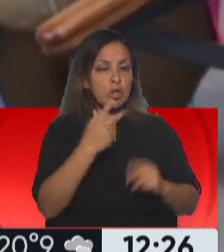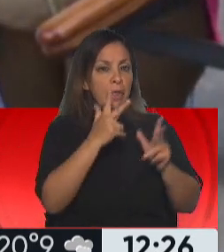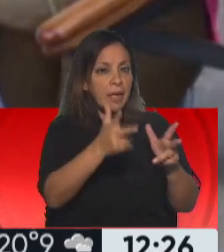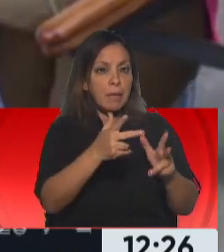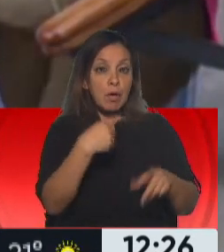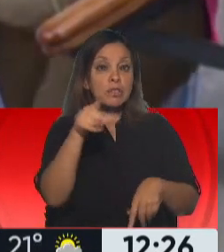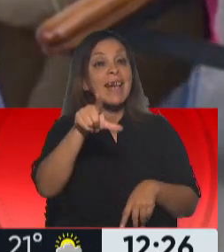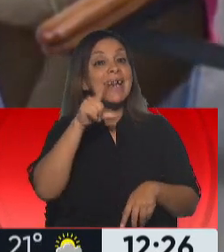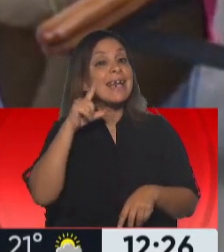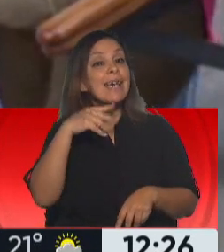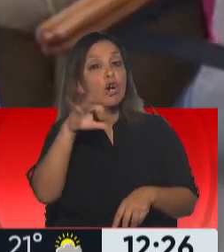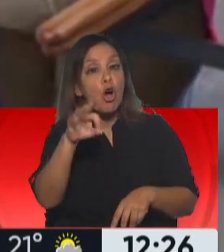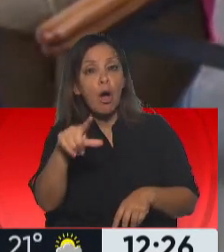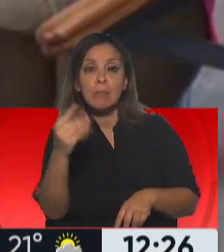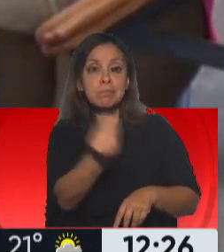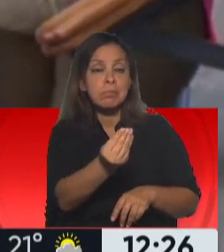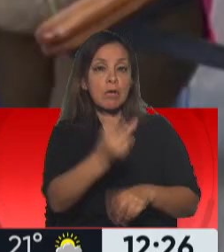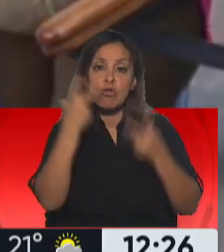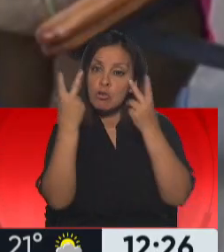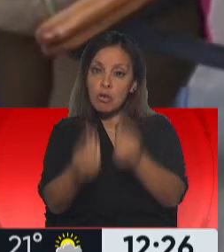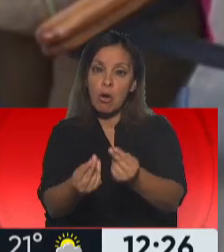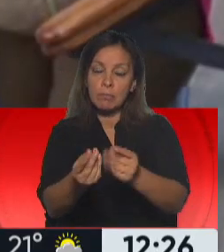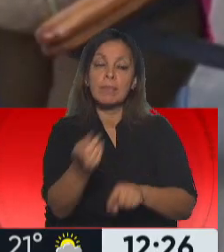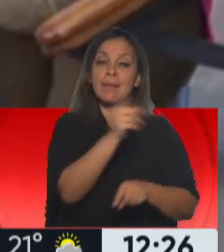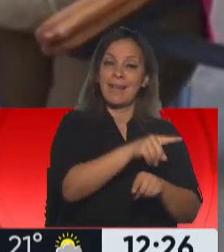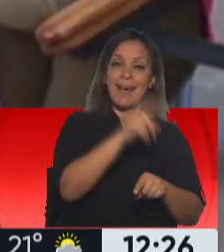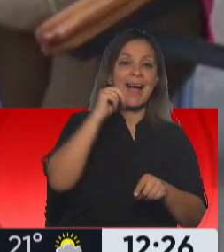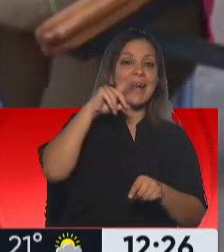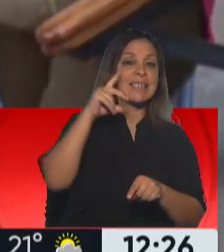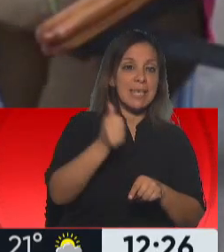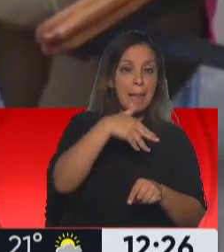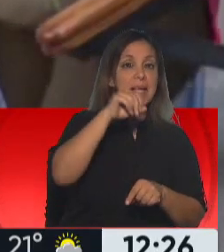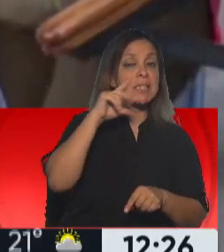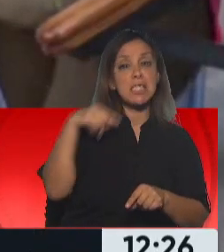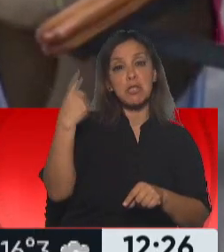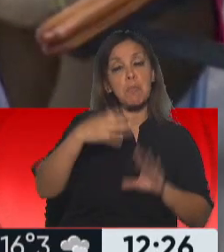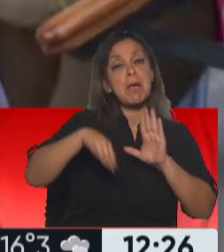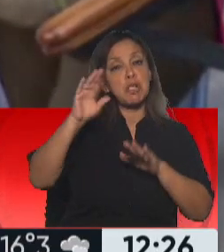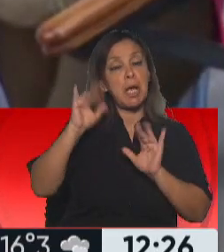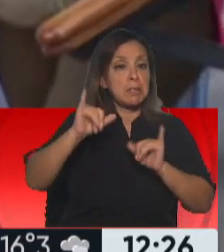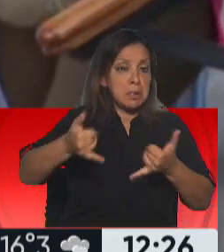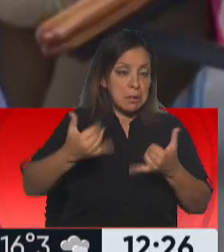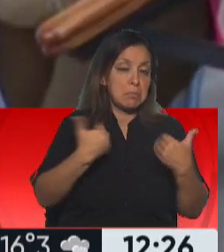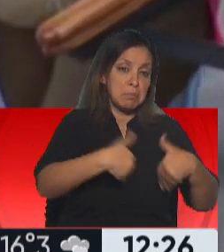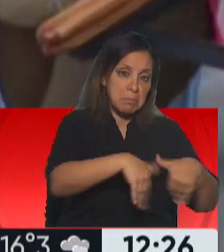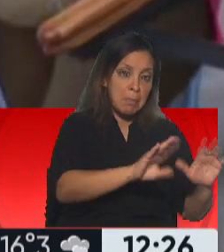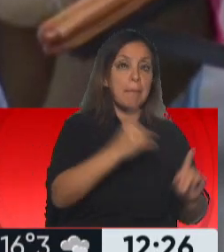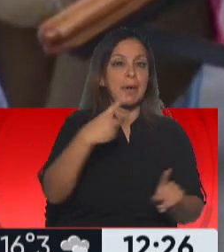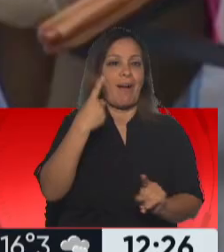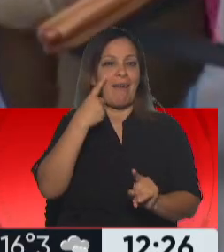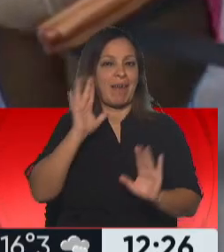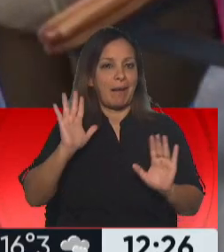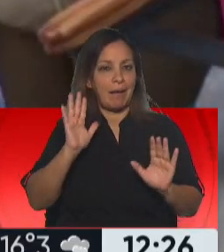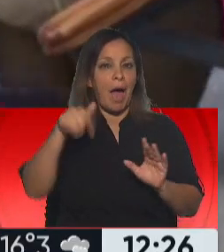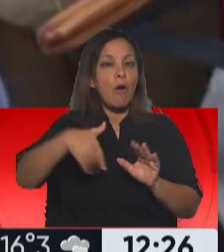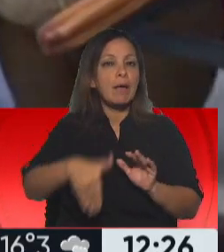su designación. Con García Mansilla entiendo que la mayoría estaba para acompañar el pliego, es mi posición personal, pero bueno, vamos a ver cómo se da